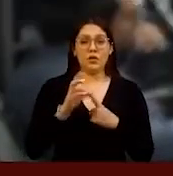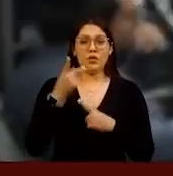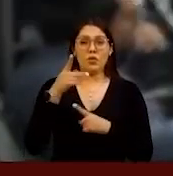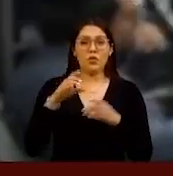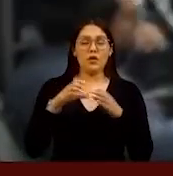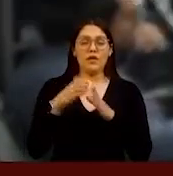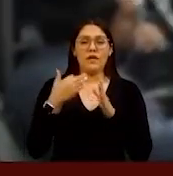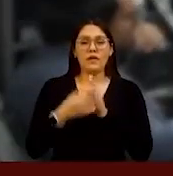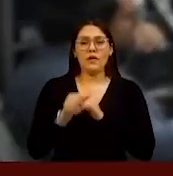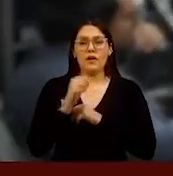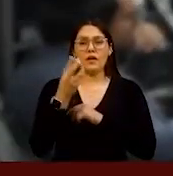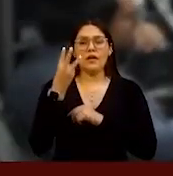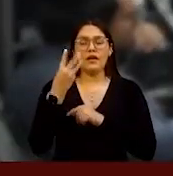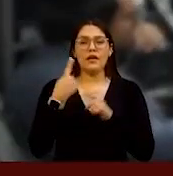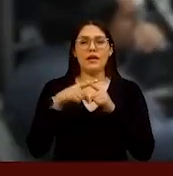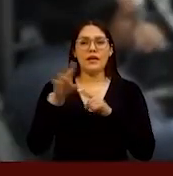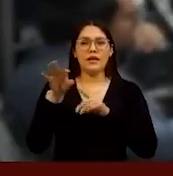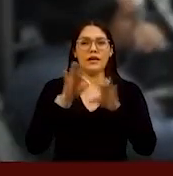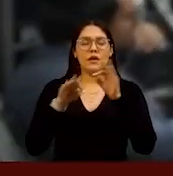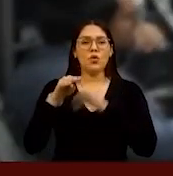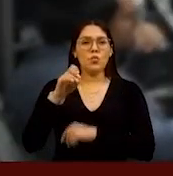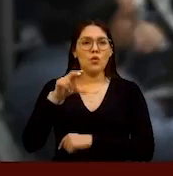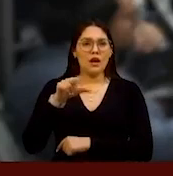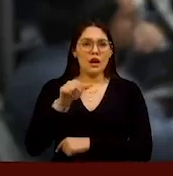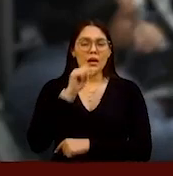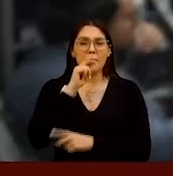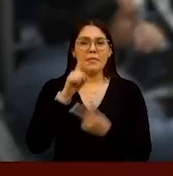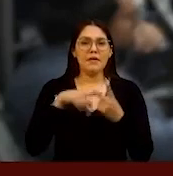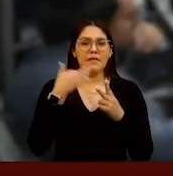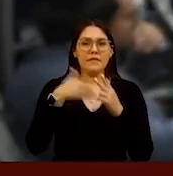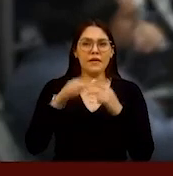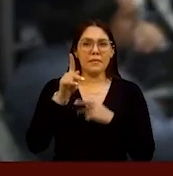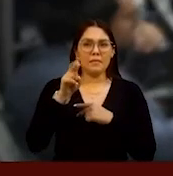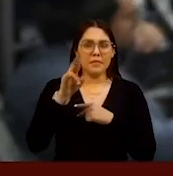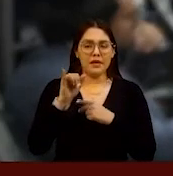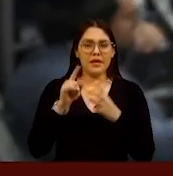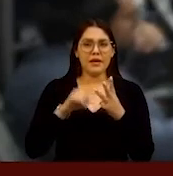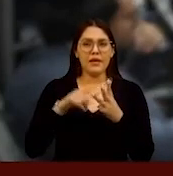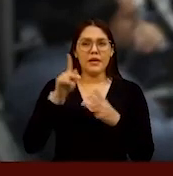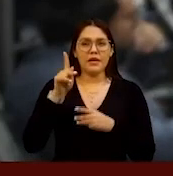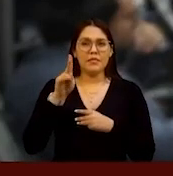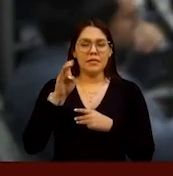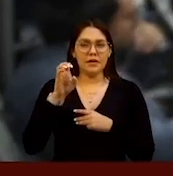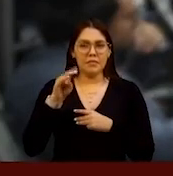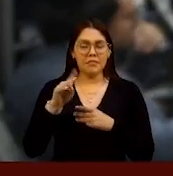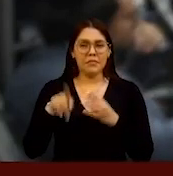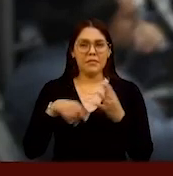faltan tres legisladores de Morena por definir, así como un legislador del PRI, uno del Partido Verde